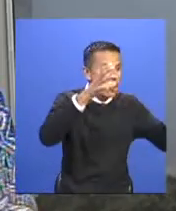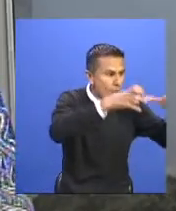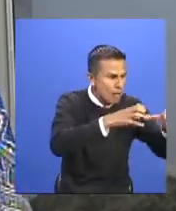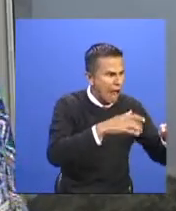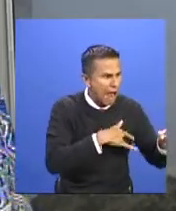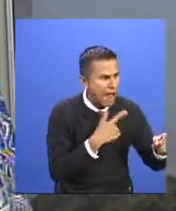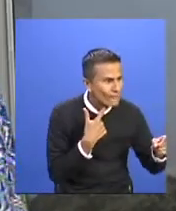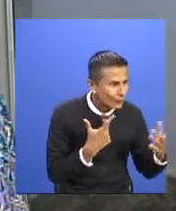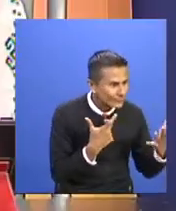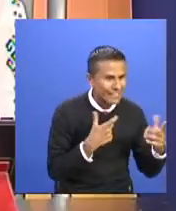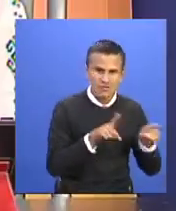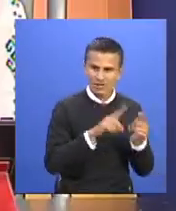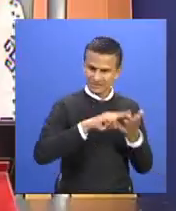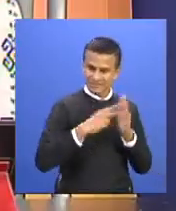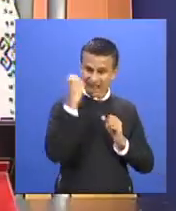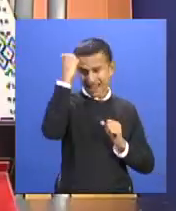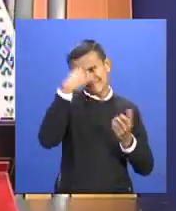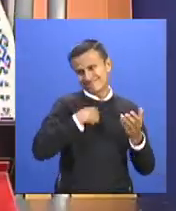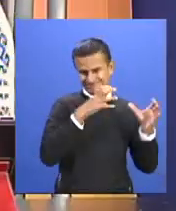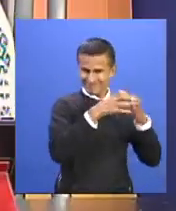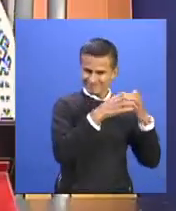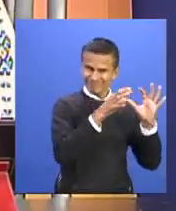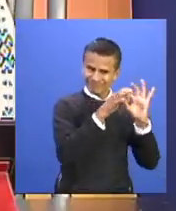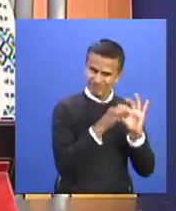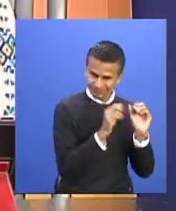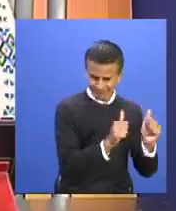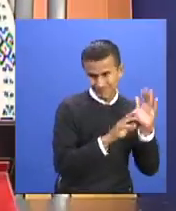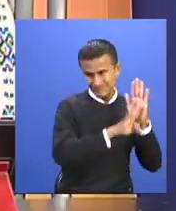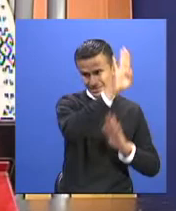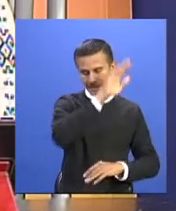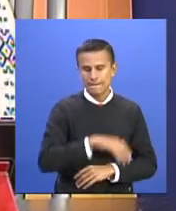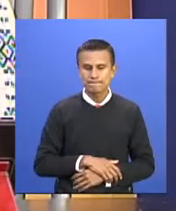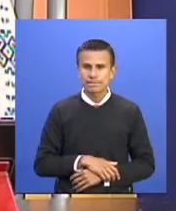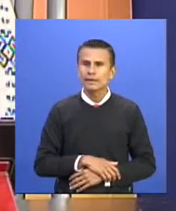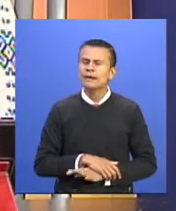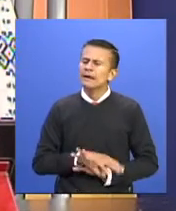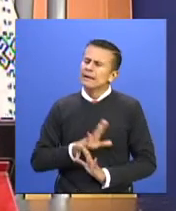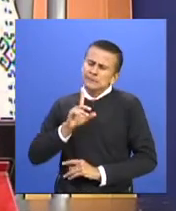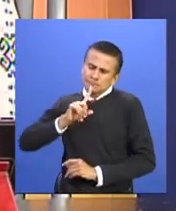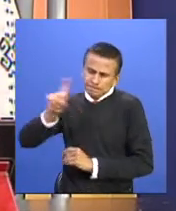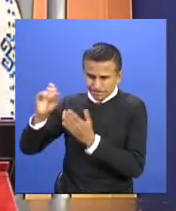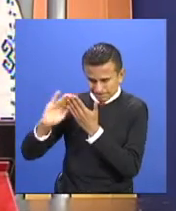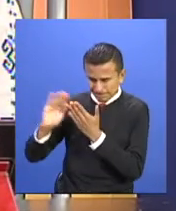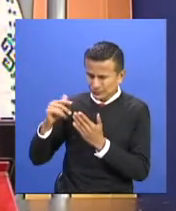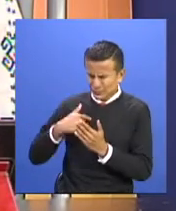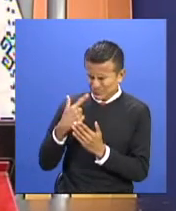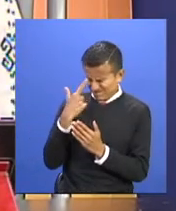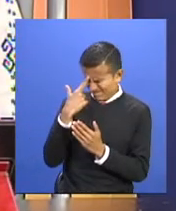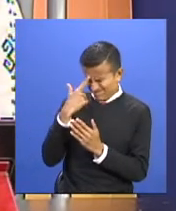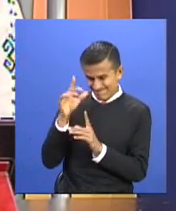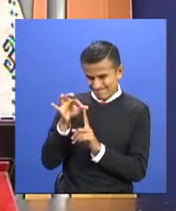voy a tener a mi gente bien. Decano, antes de pasar al Voz Pop, yo tengo una inquietud muy importante y es la siguiente.